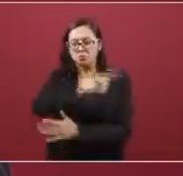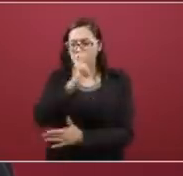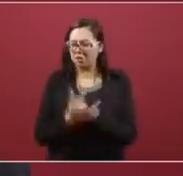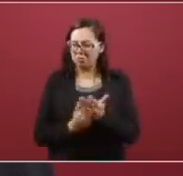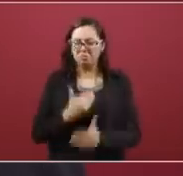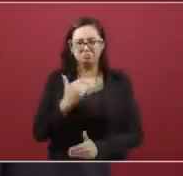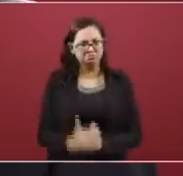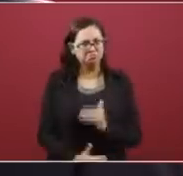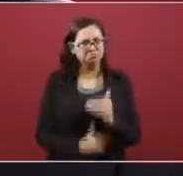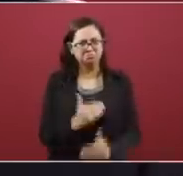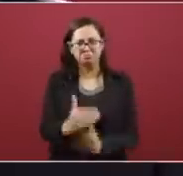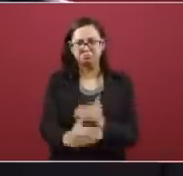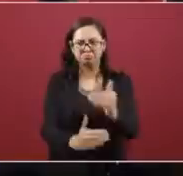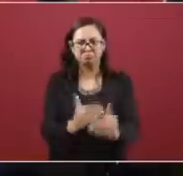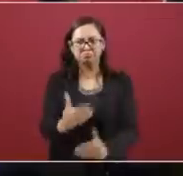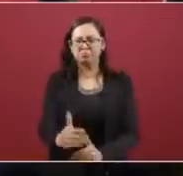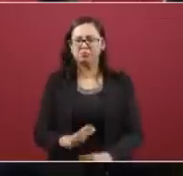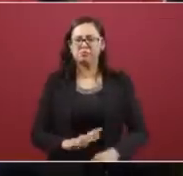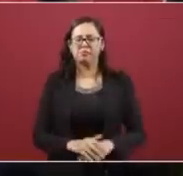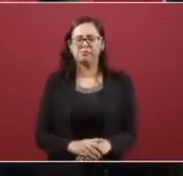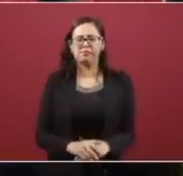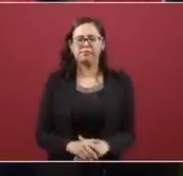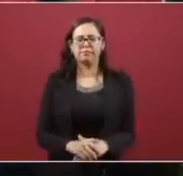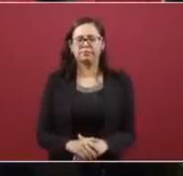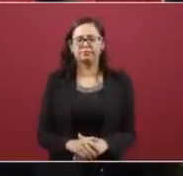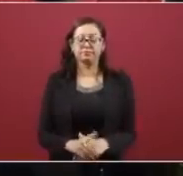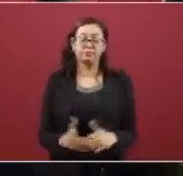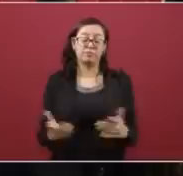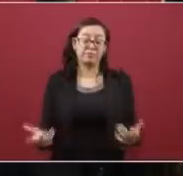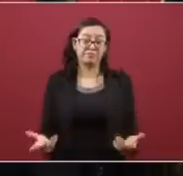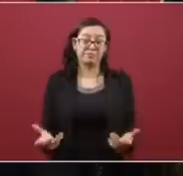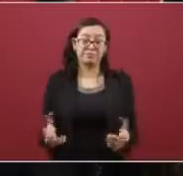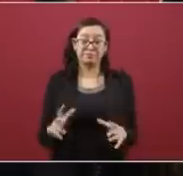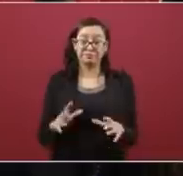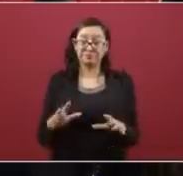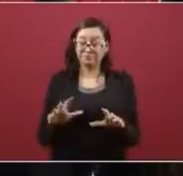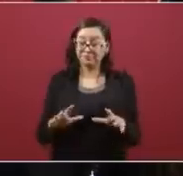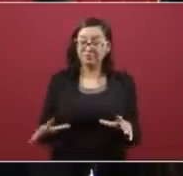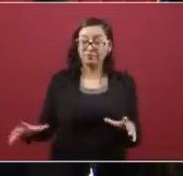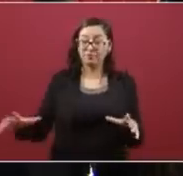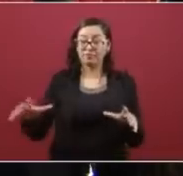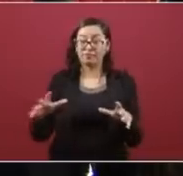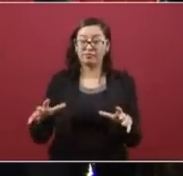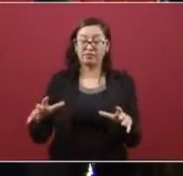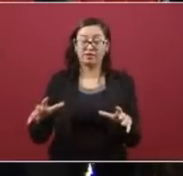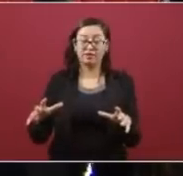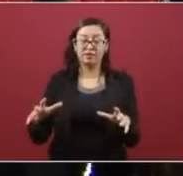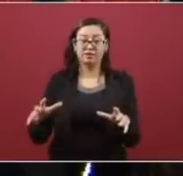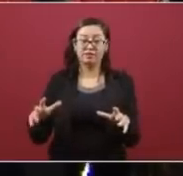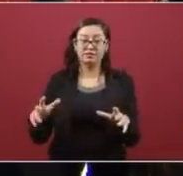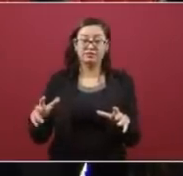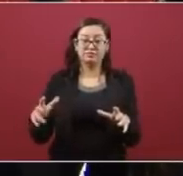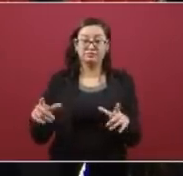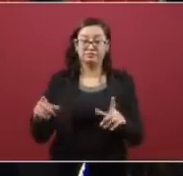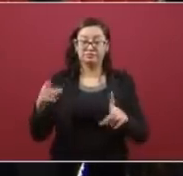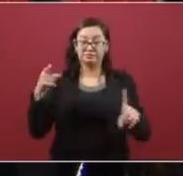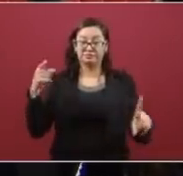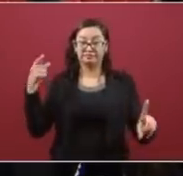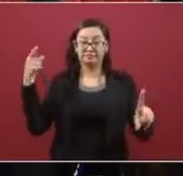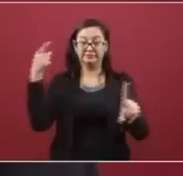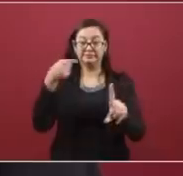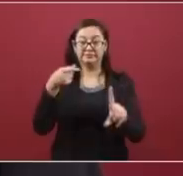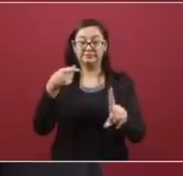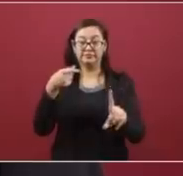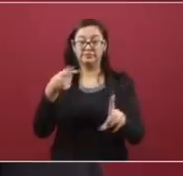Tenemos eh un universo eh una meta